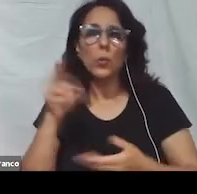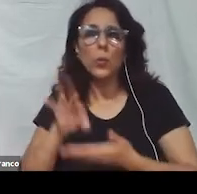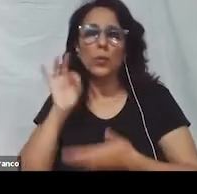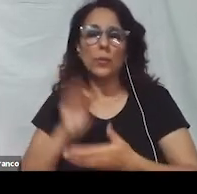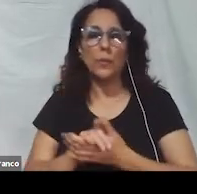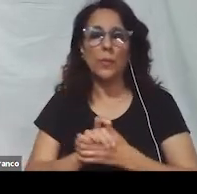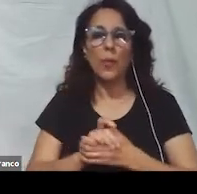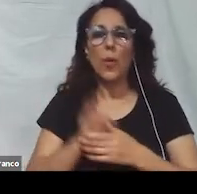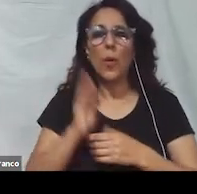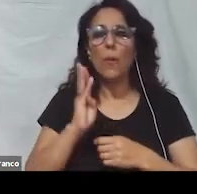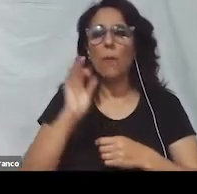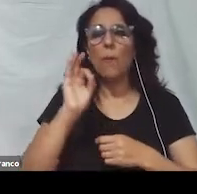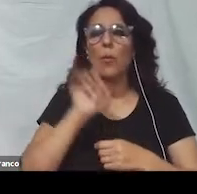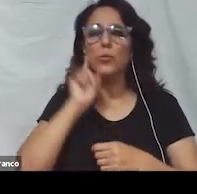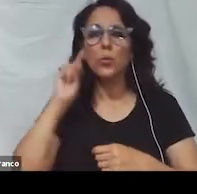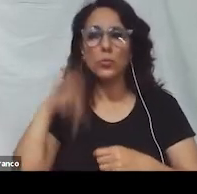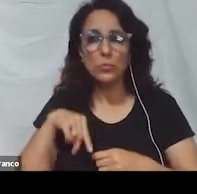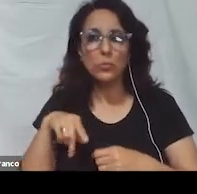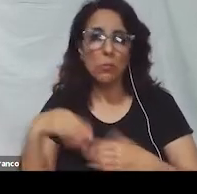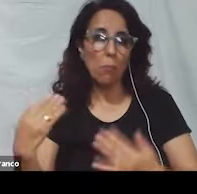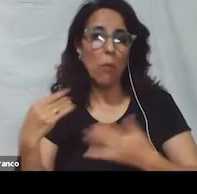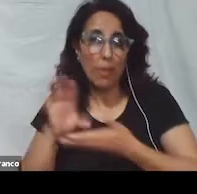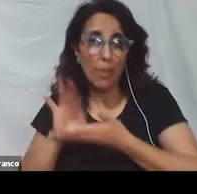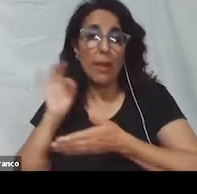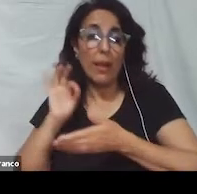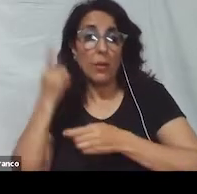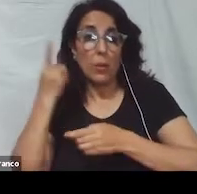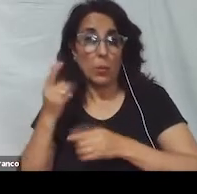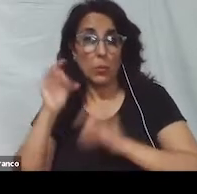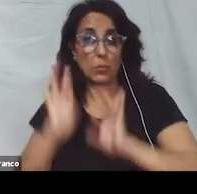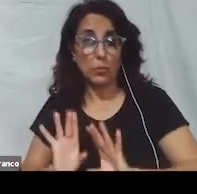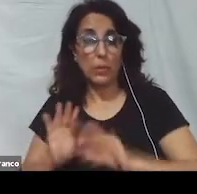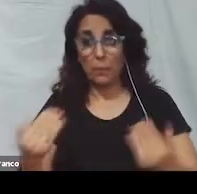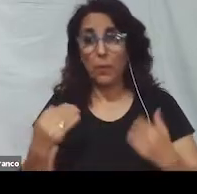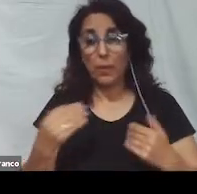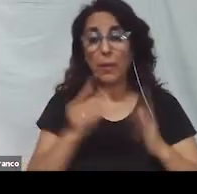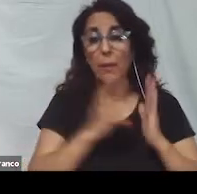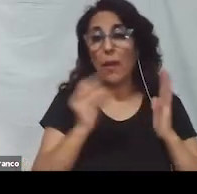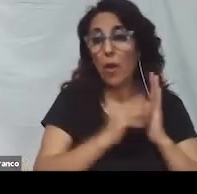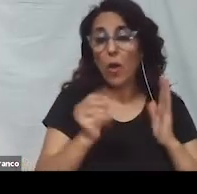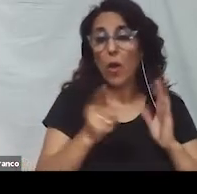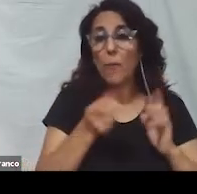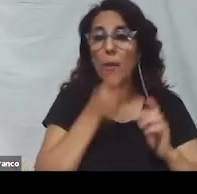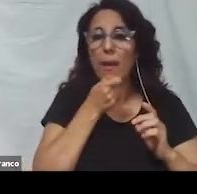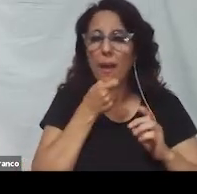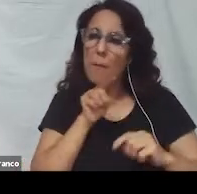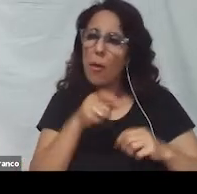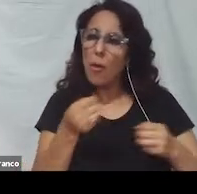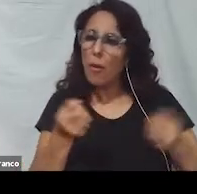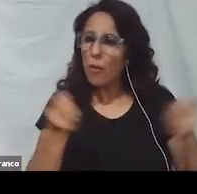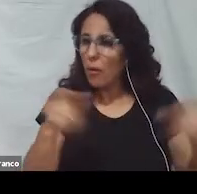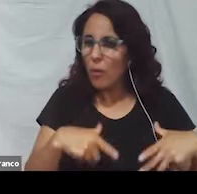conocido como radio button, pueden ponerle de tipo radio. ¿Okay? Entonces tienen ahí un ejemplo en la pantalla